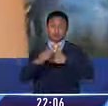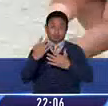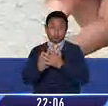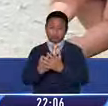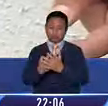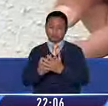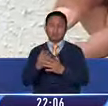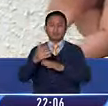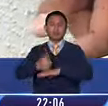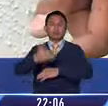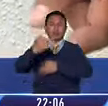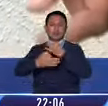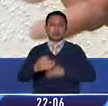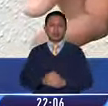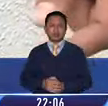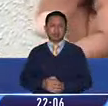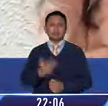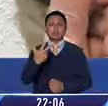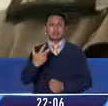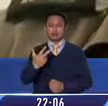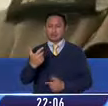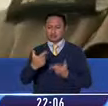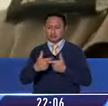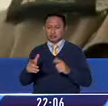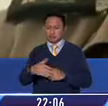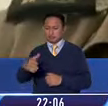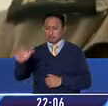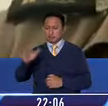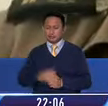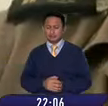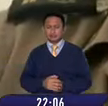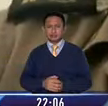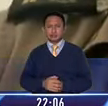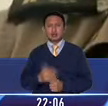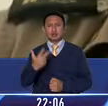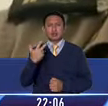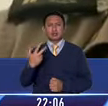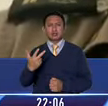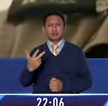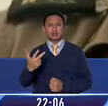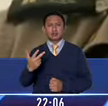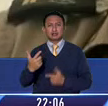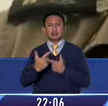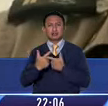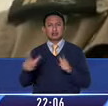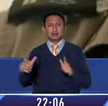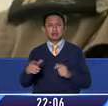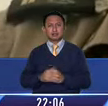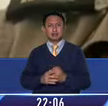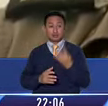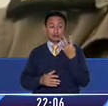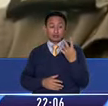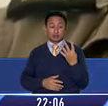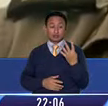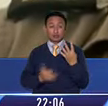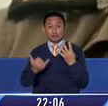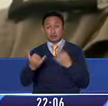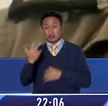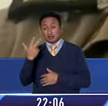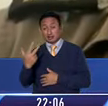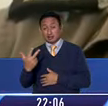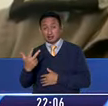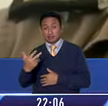juez de turno dejó en libertad a 3 de ellos. Determinó la libertad de 3 de estos sujetos. Y